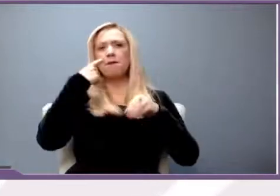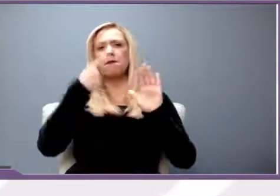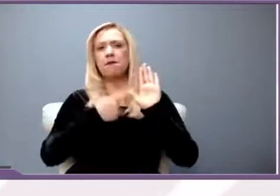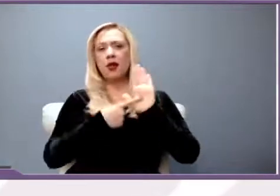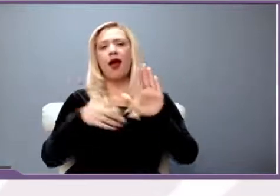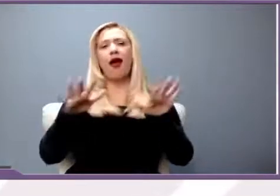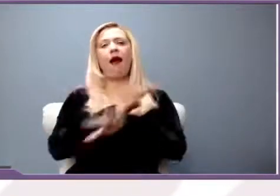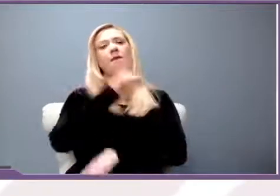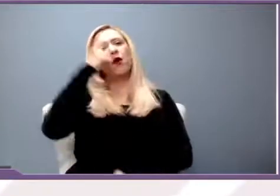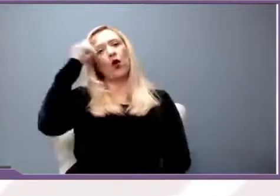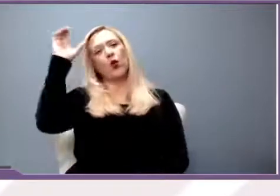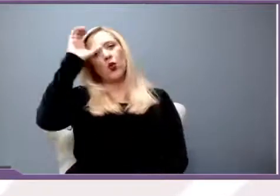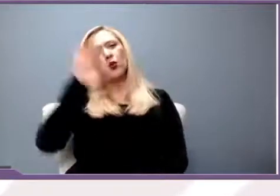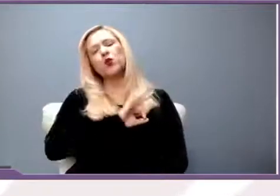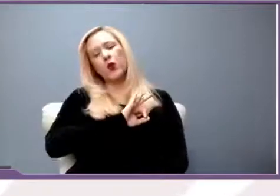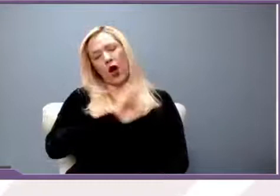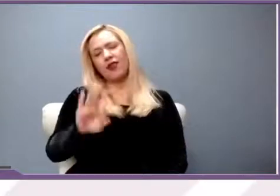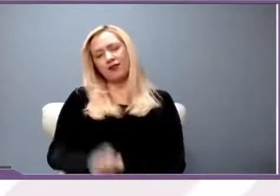cultural.